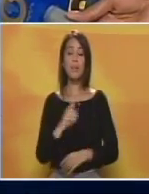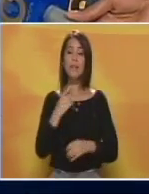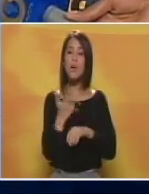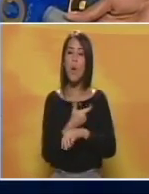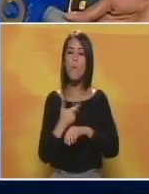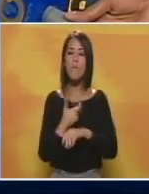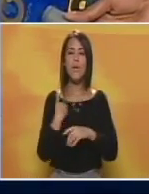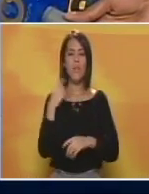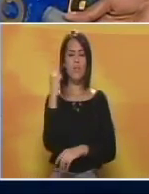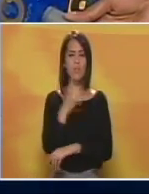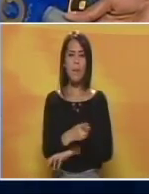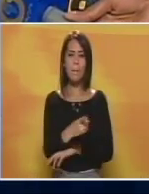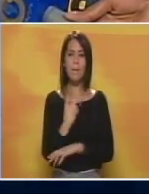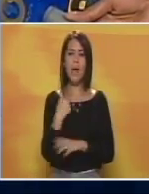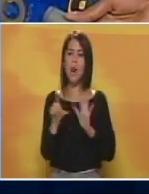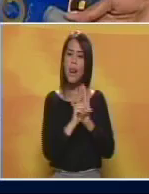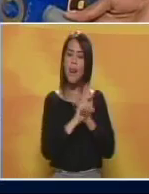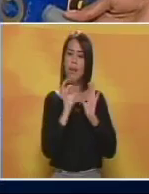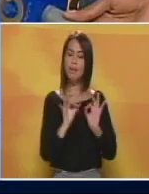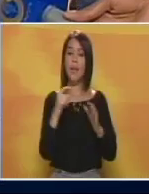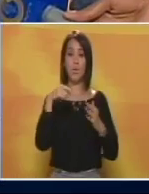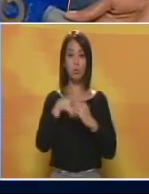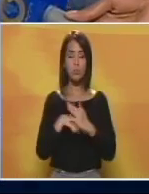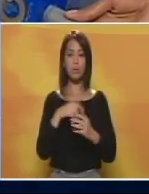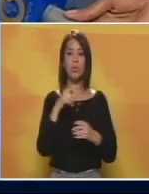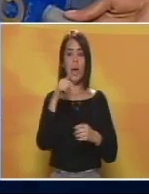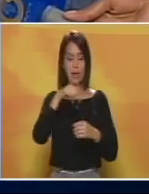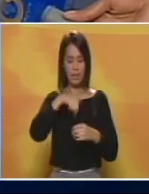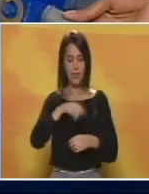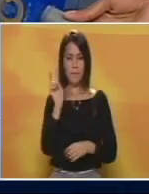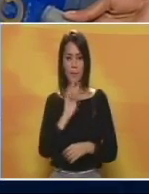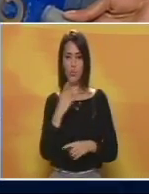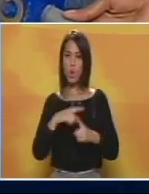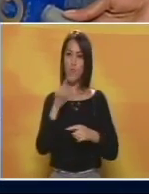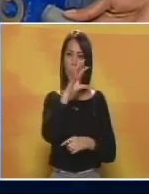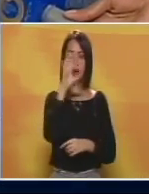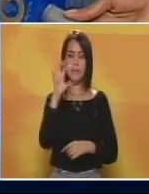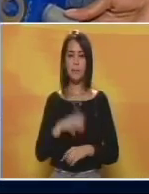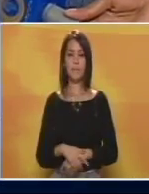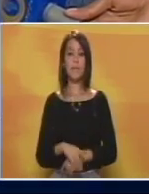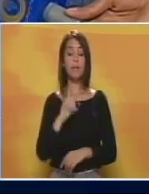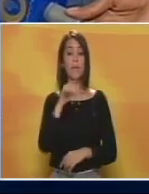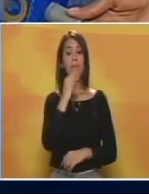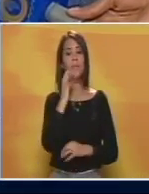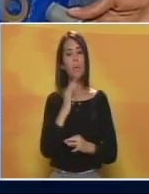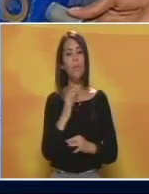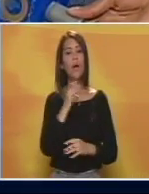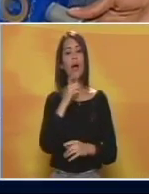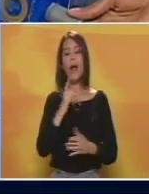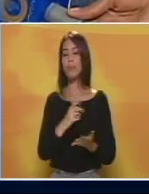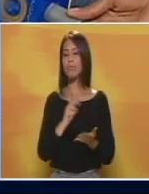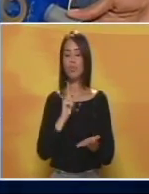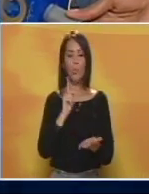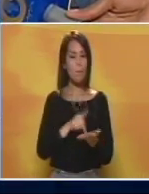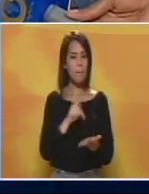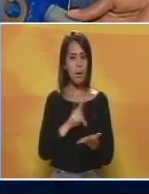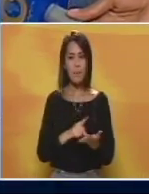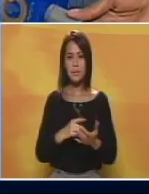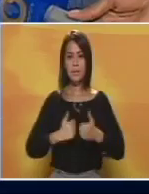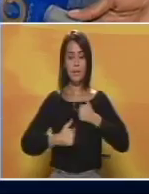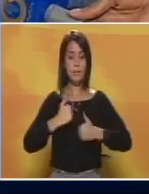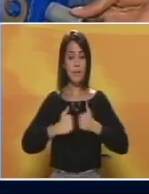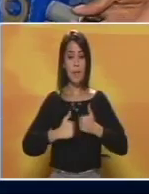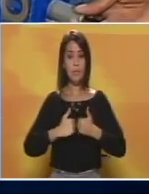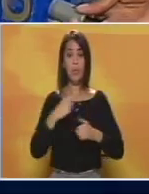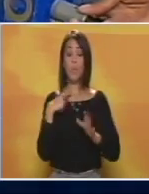gobierno debe tener legitimidad interna y externa. Instó a los postulados a la candidatura a retirarse, pues a su juicio se